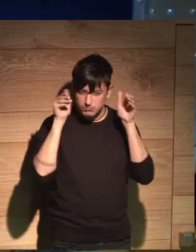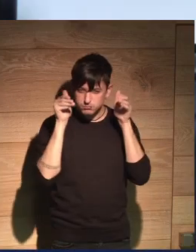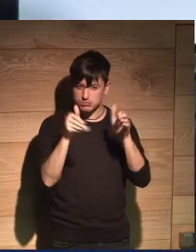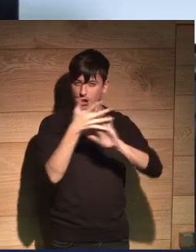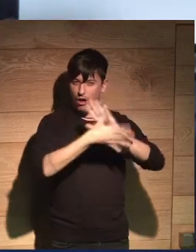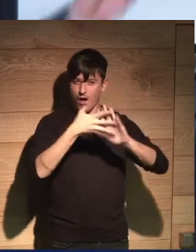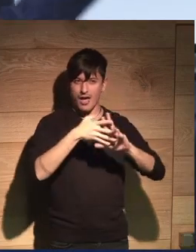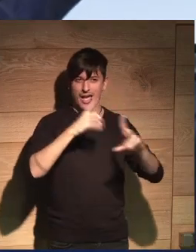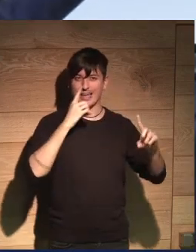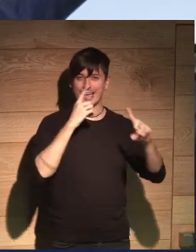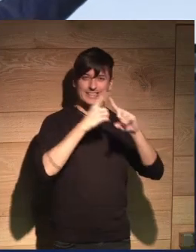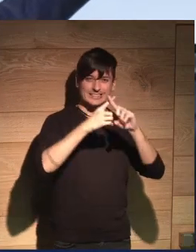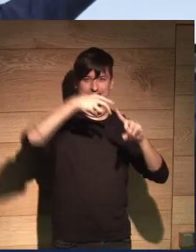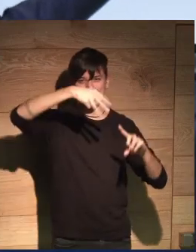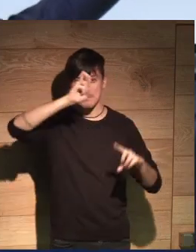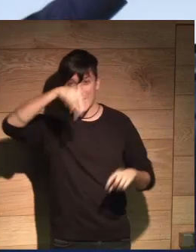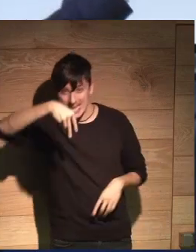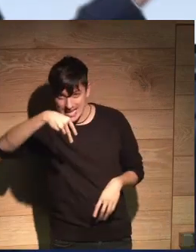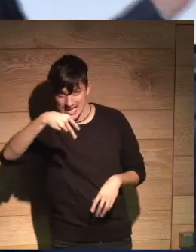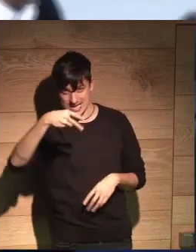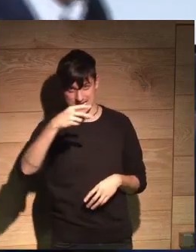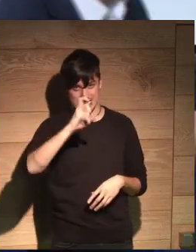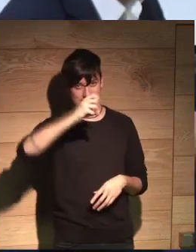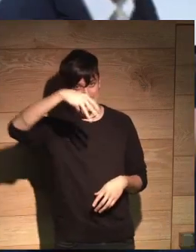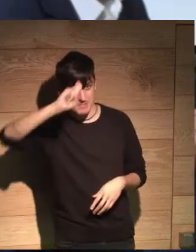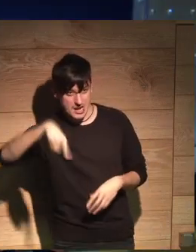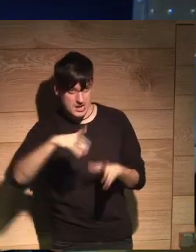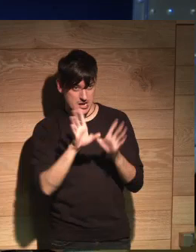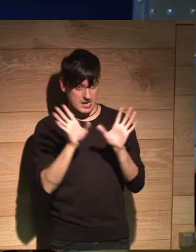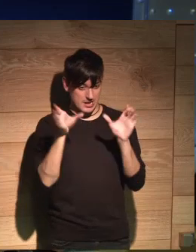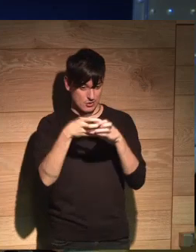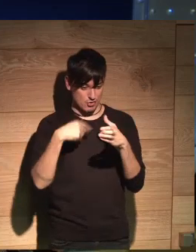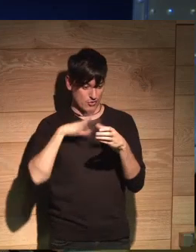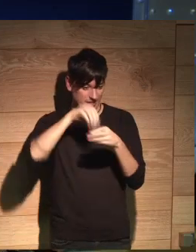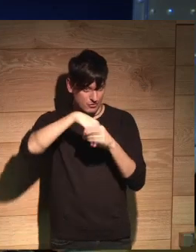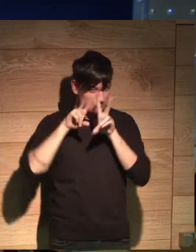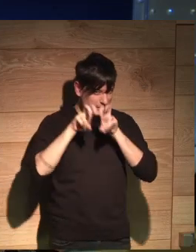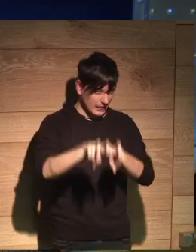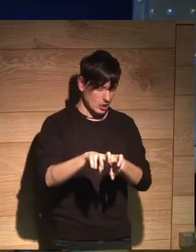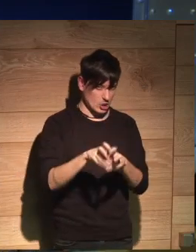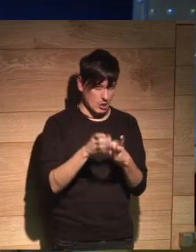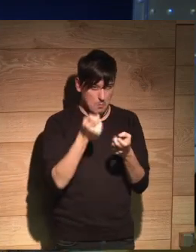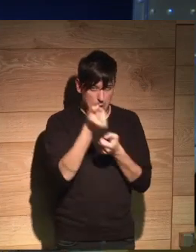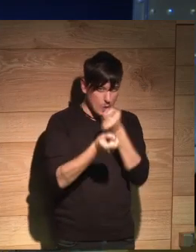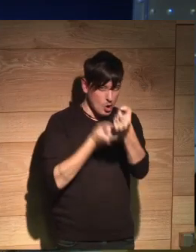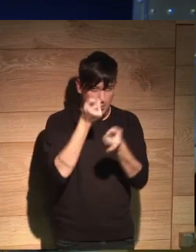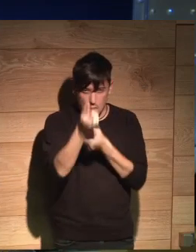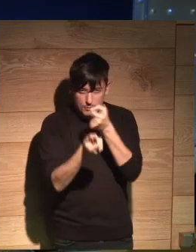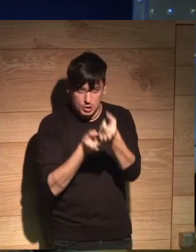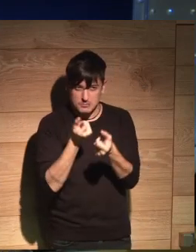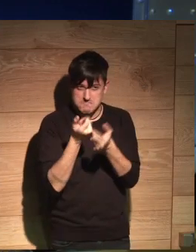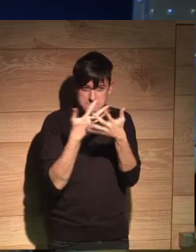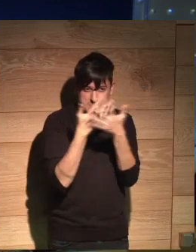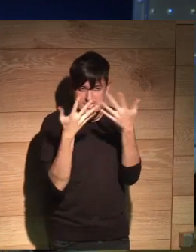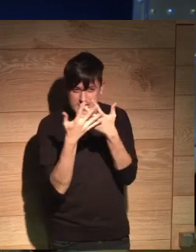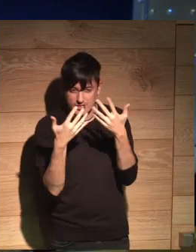a los X-Men, que son estos. Es el grupo de investigación al que pertenezco, van poco a poco mezclando la